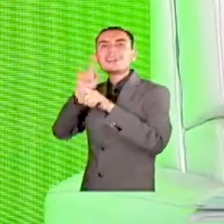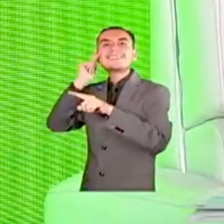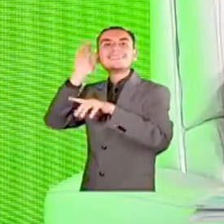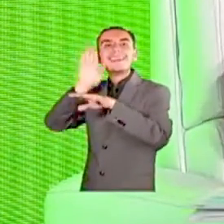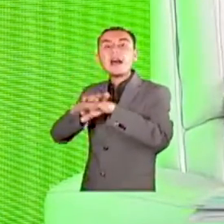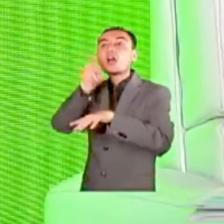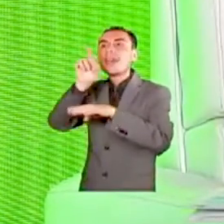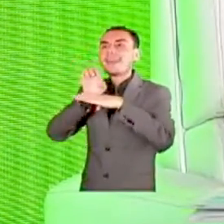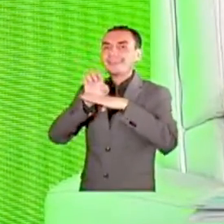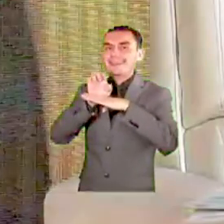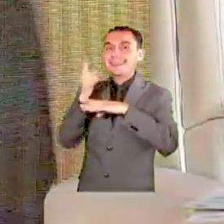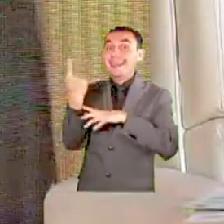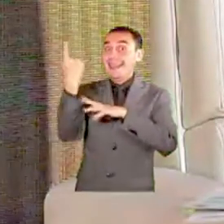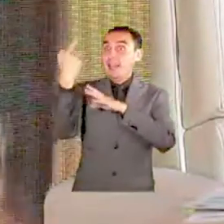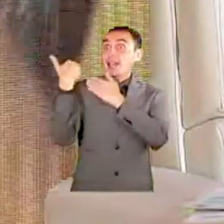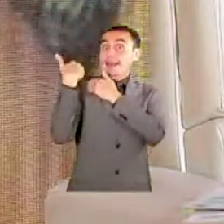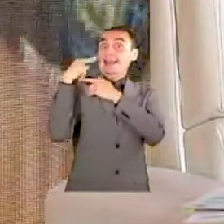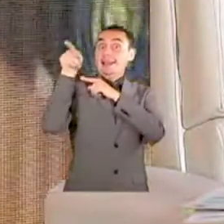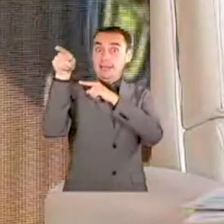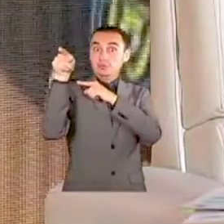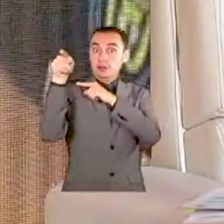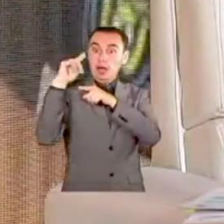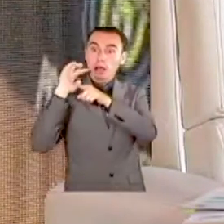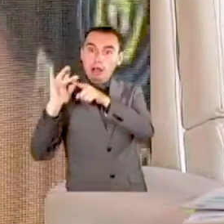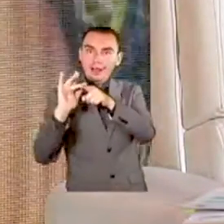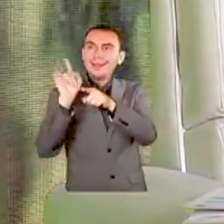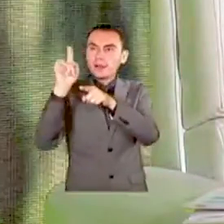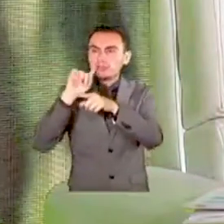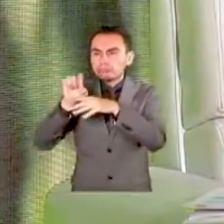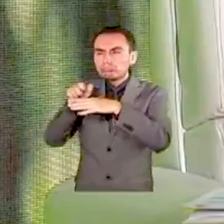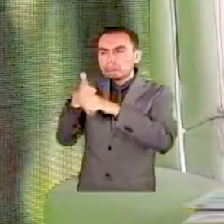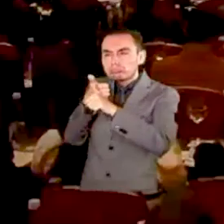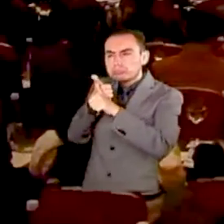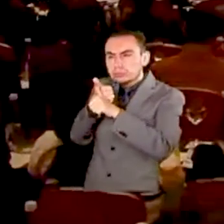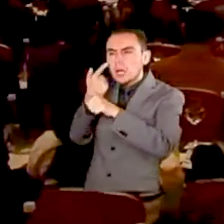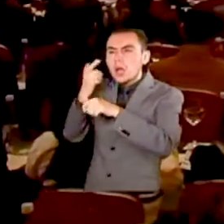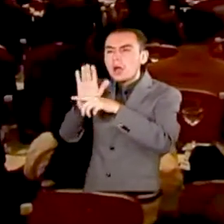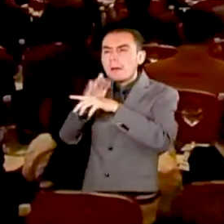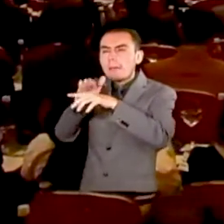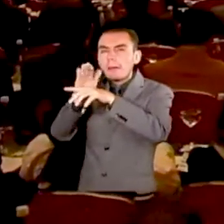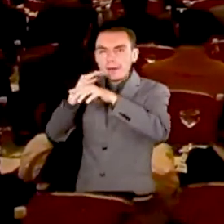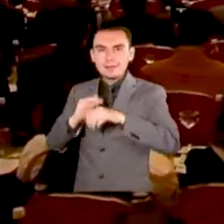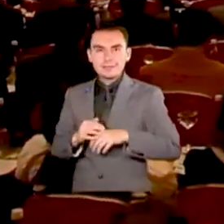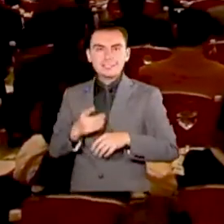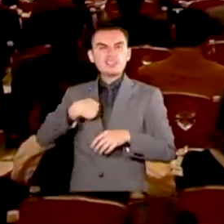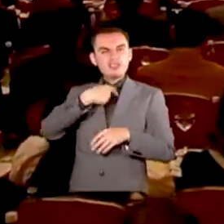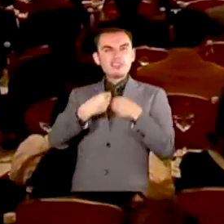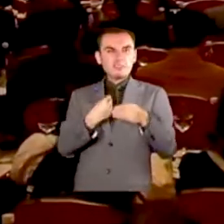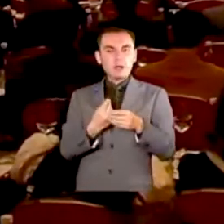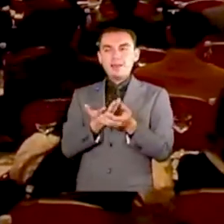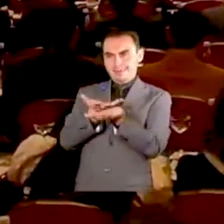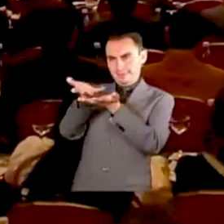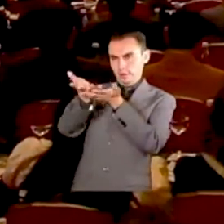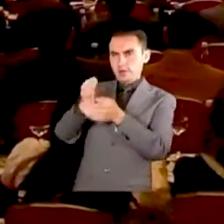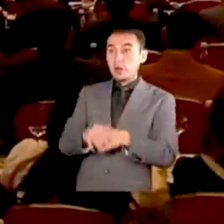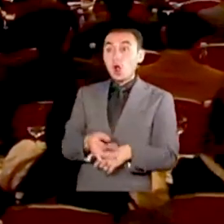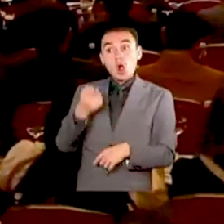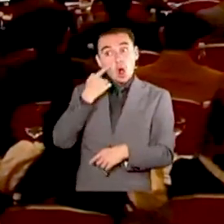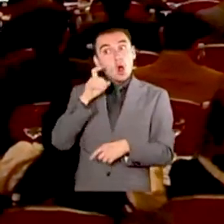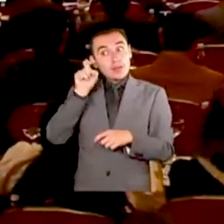responsables de implementar las políticas de paz de nuestro país se cumplan a cabalidad. Y nosotros emitimos recomendaciones alrededor